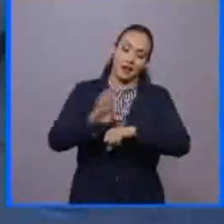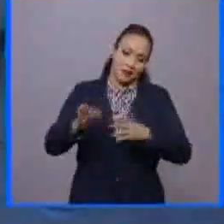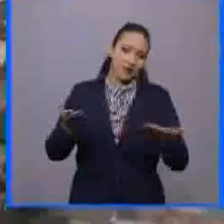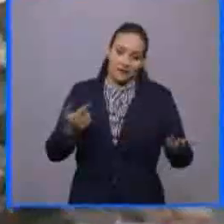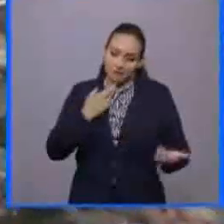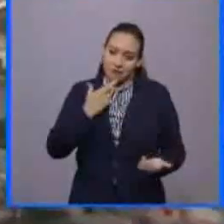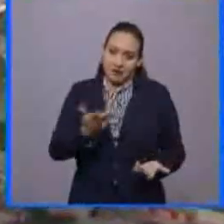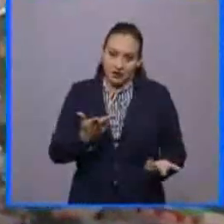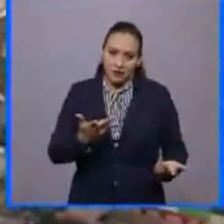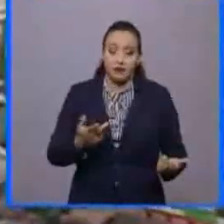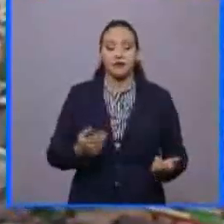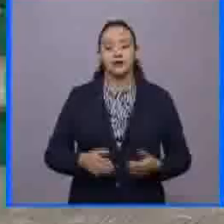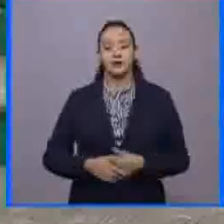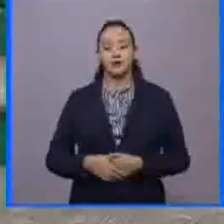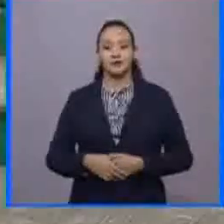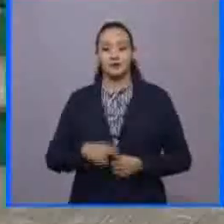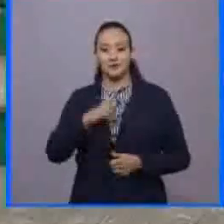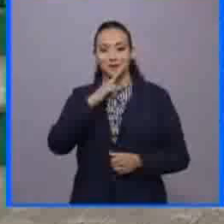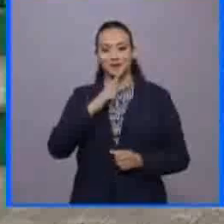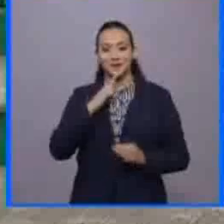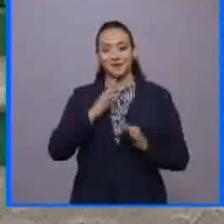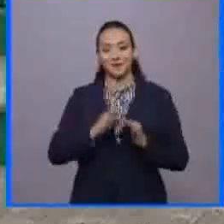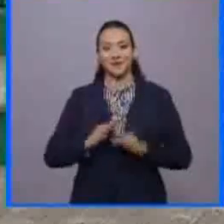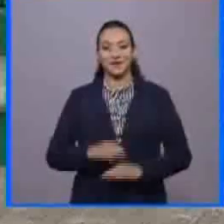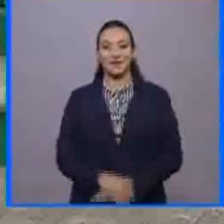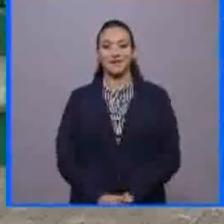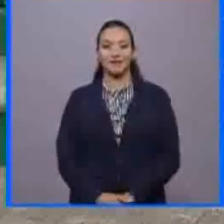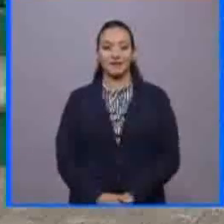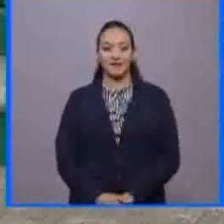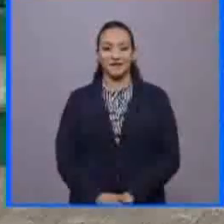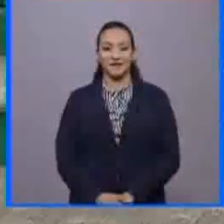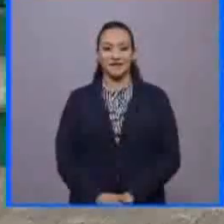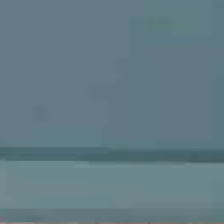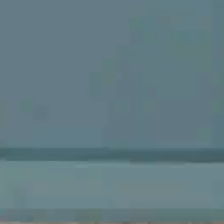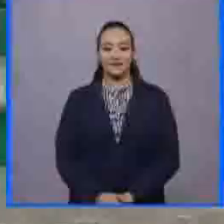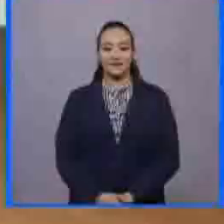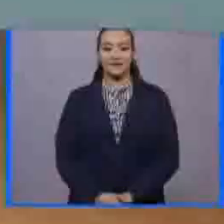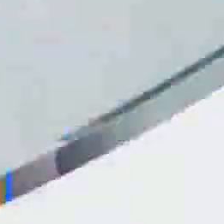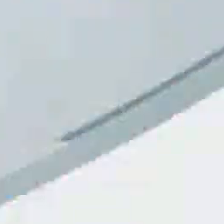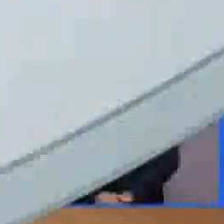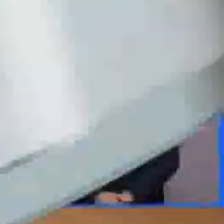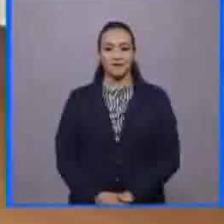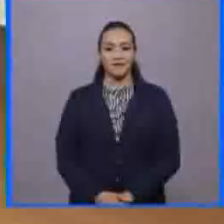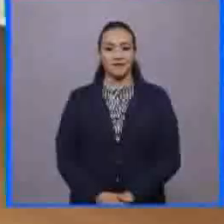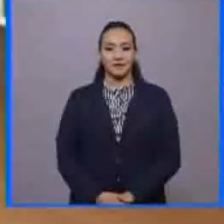el canal del Poder Judicial de la Federación, Óscar González.